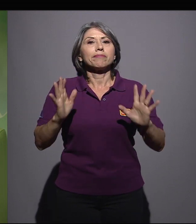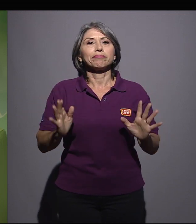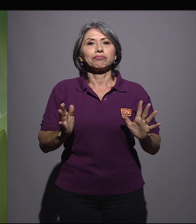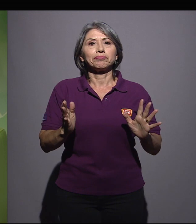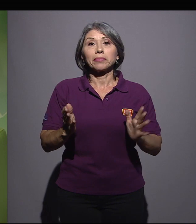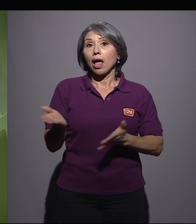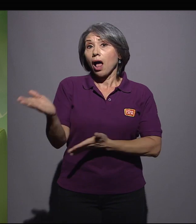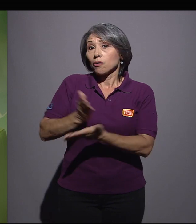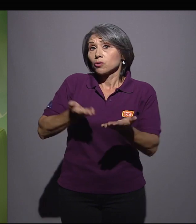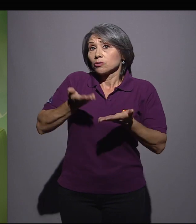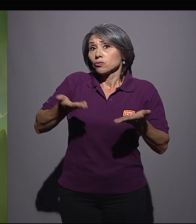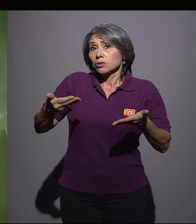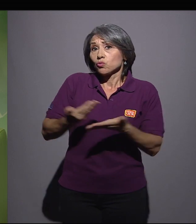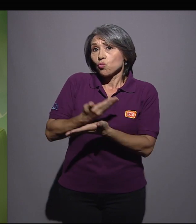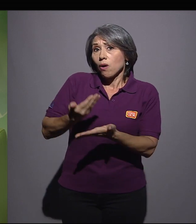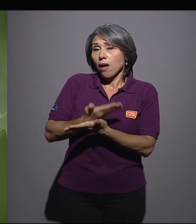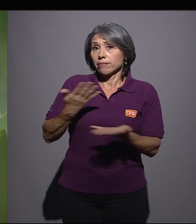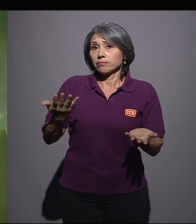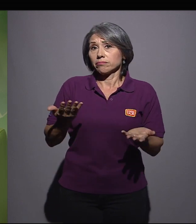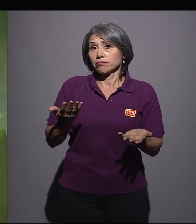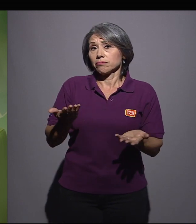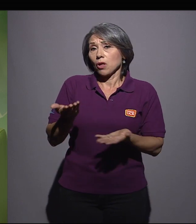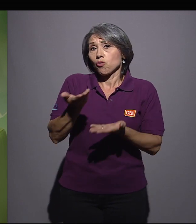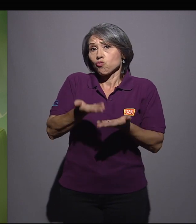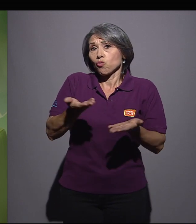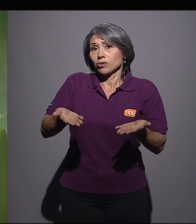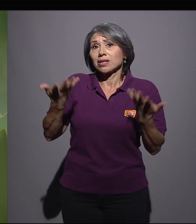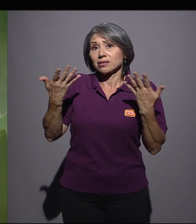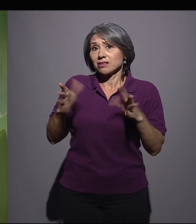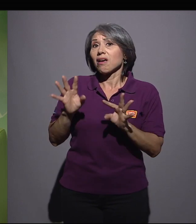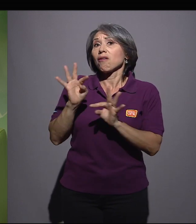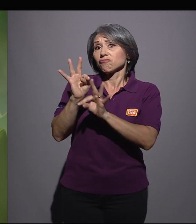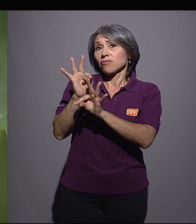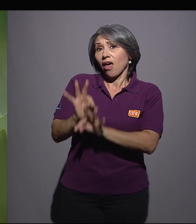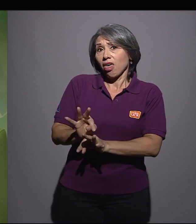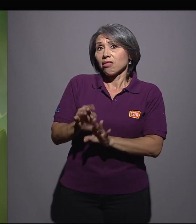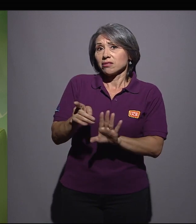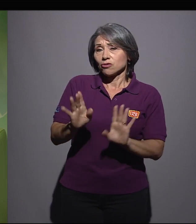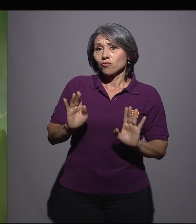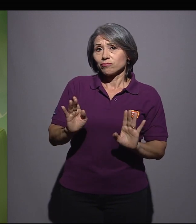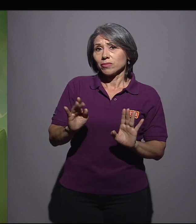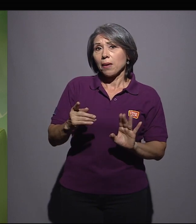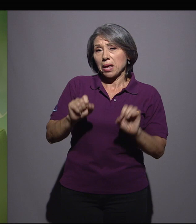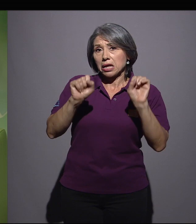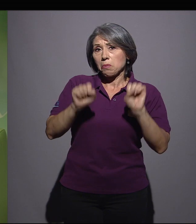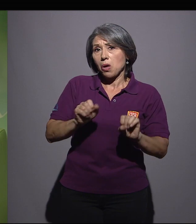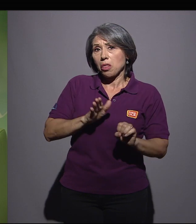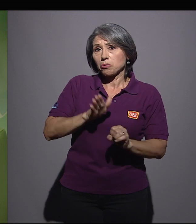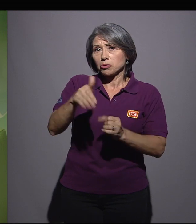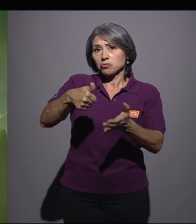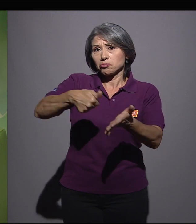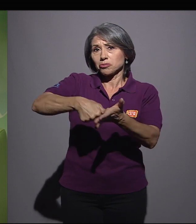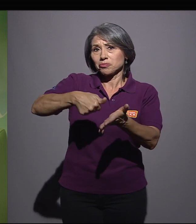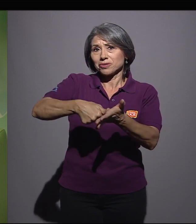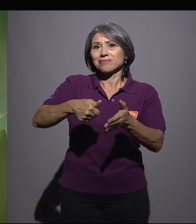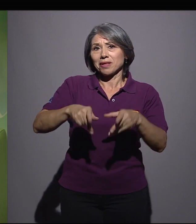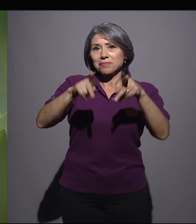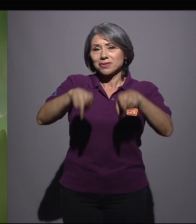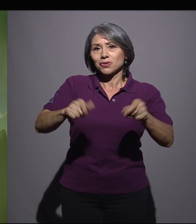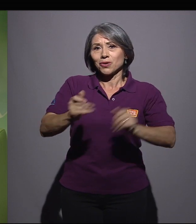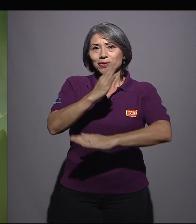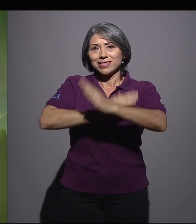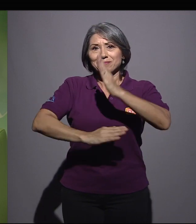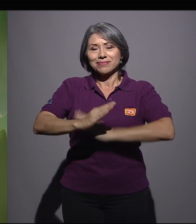algunas novedades, algunos recursos que ya son tradición, ¿verdad?, para ejercer el voto para las personas con discapacidad, pero